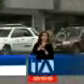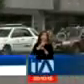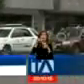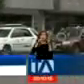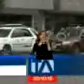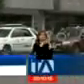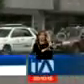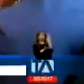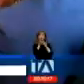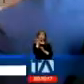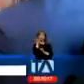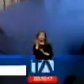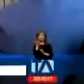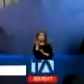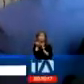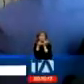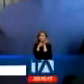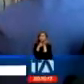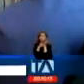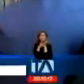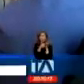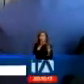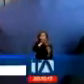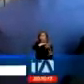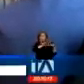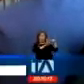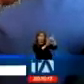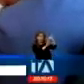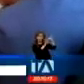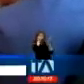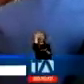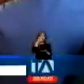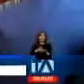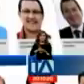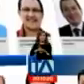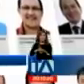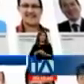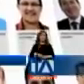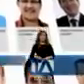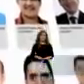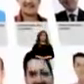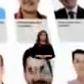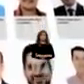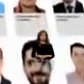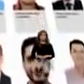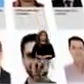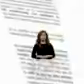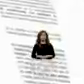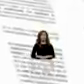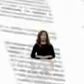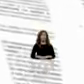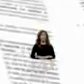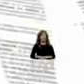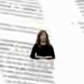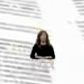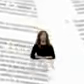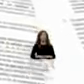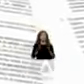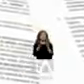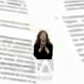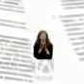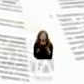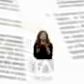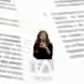Corte Constitucional suspenda la elección de consejeros de Participación Ciudadana y Control Social, pero este pedido